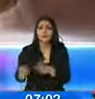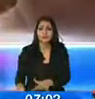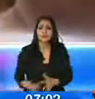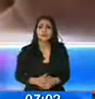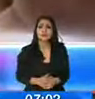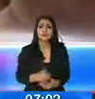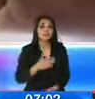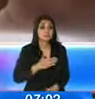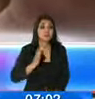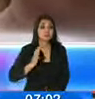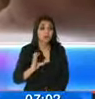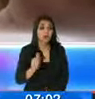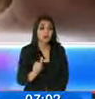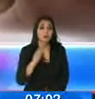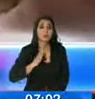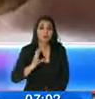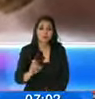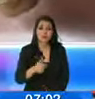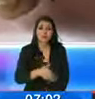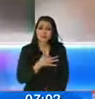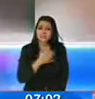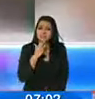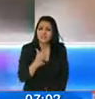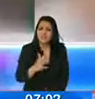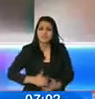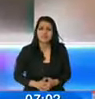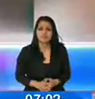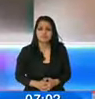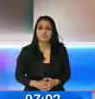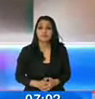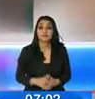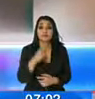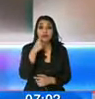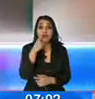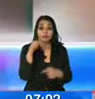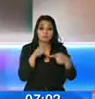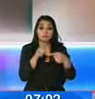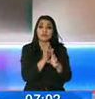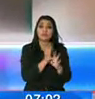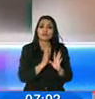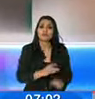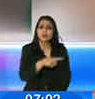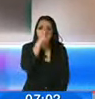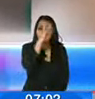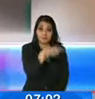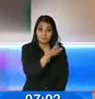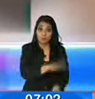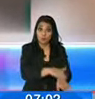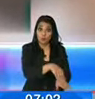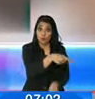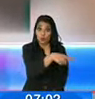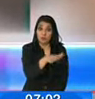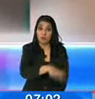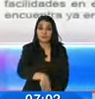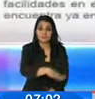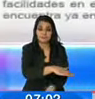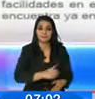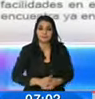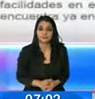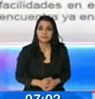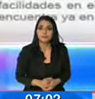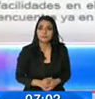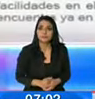mi cuñado, ha sido tan feo eso. Él fue identificado como funcionario de la comisaría de policía de Lomas de Sargentillo. De su